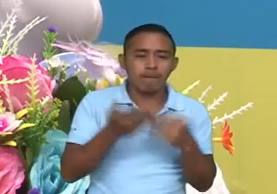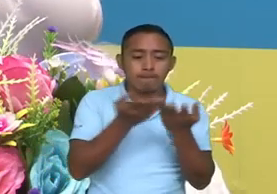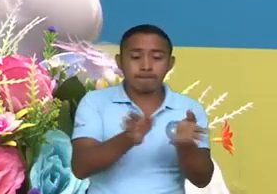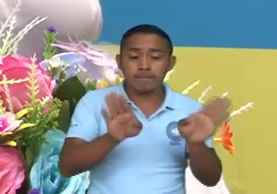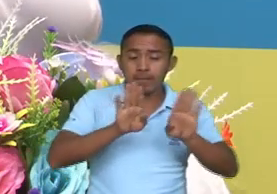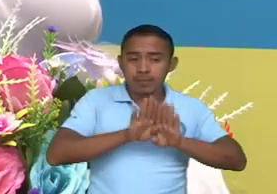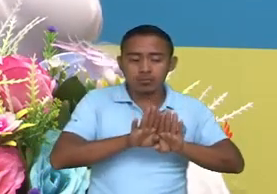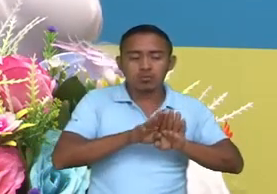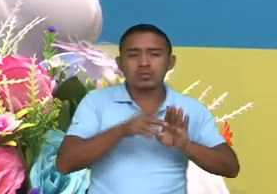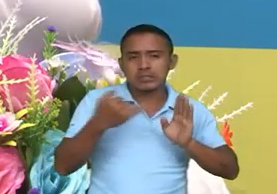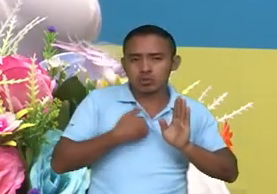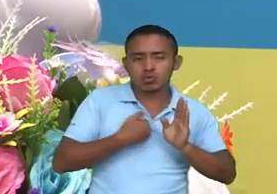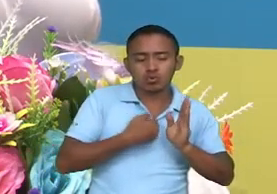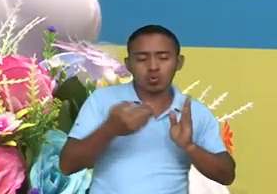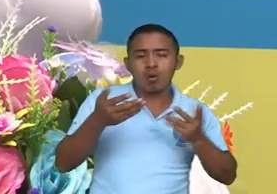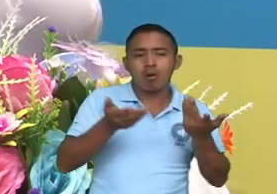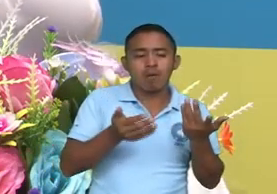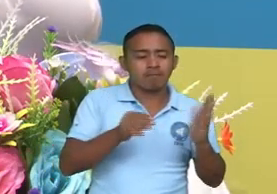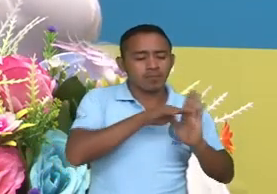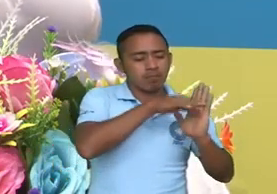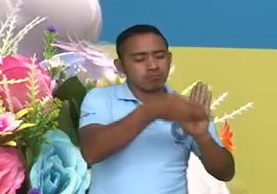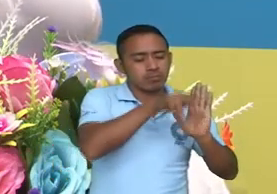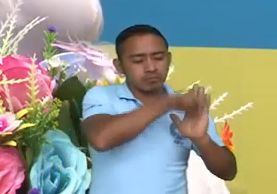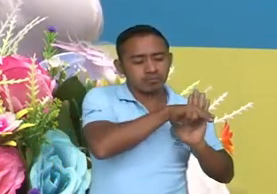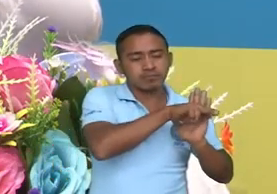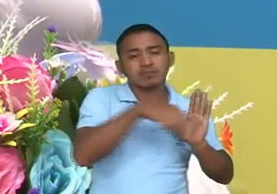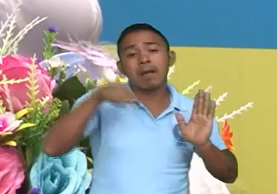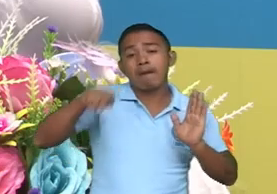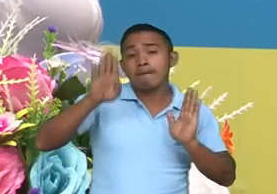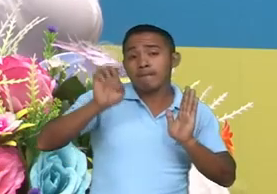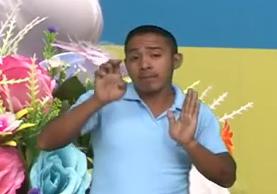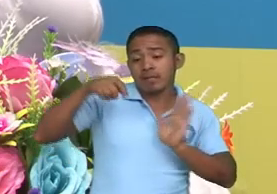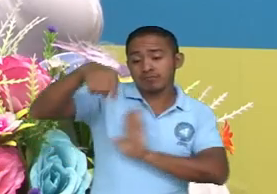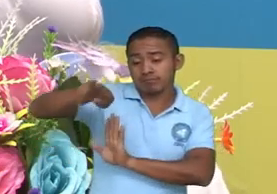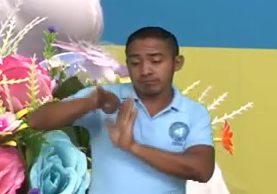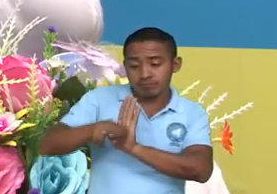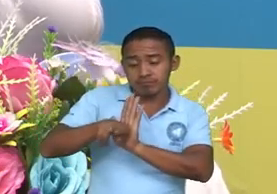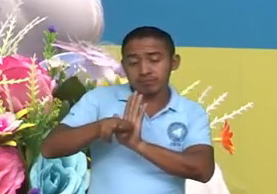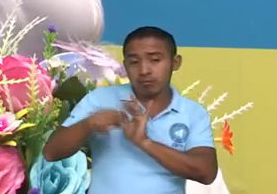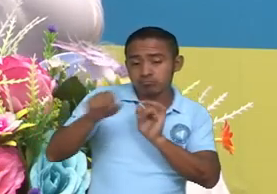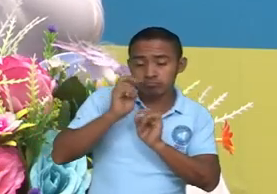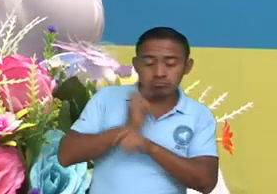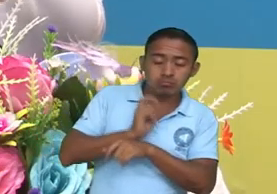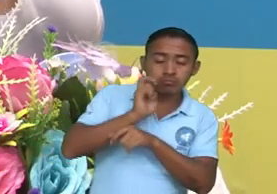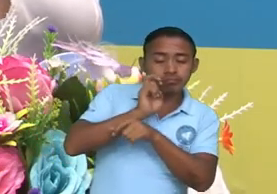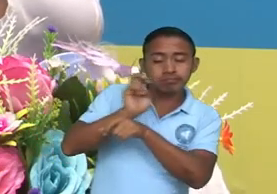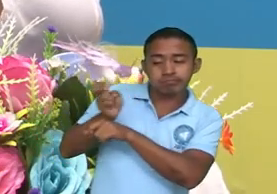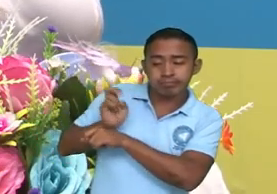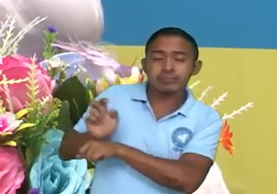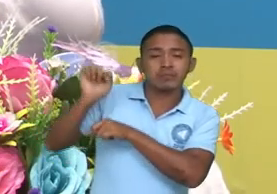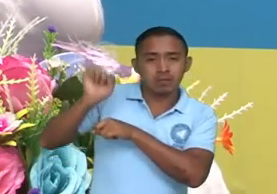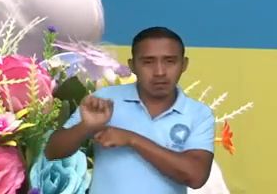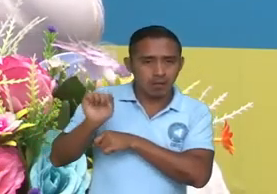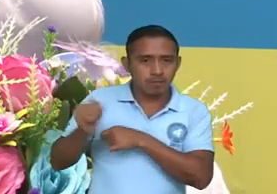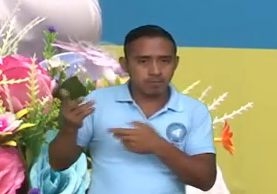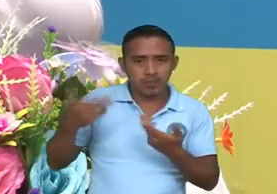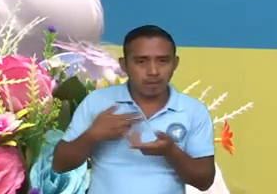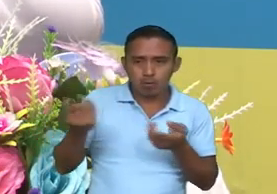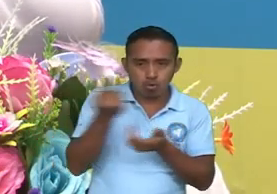dormir en la misma cama con el bebé. Eso es muy importante por el riesgo de los aplastamientos. tanto. Entonces se recomienda que sí haya